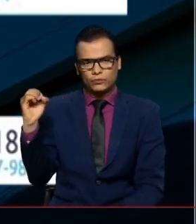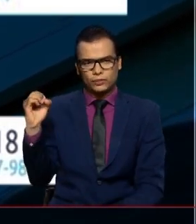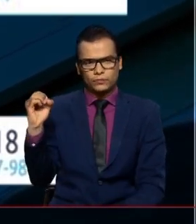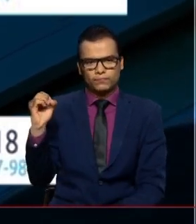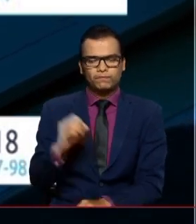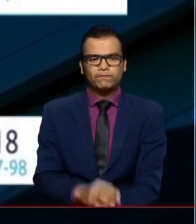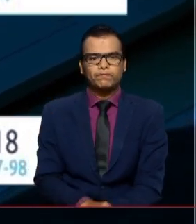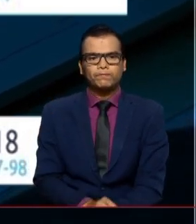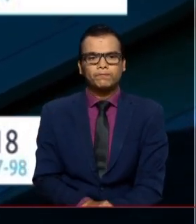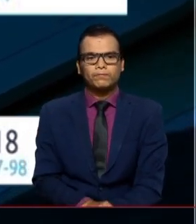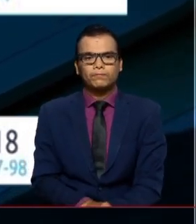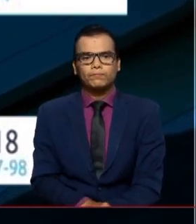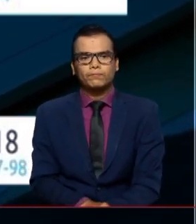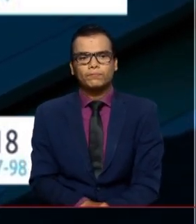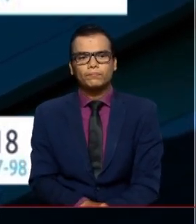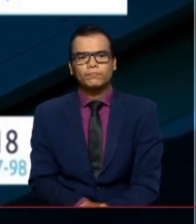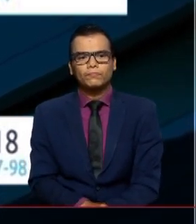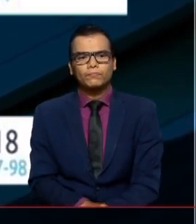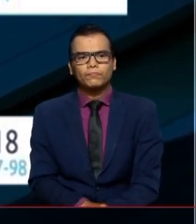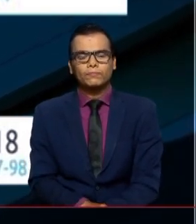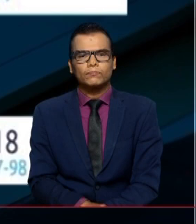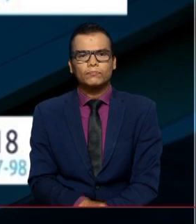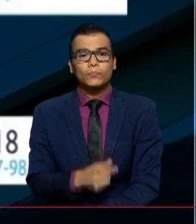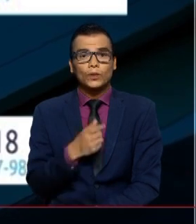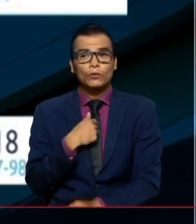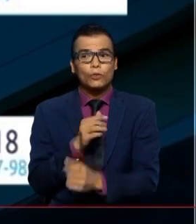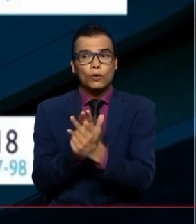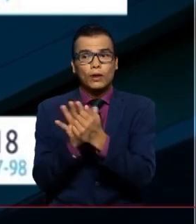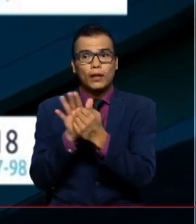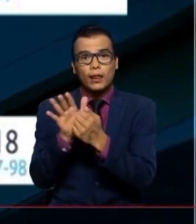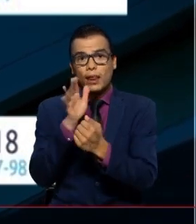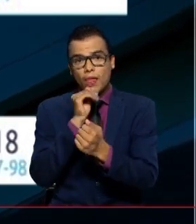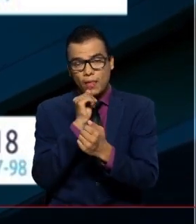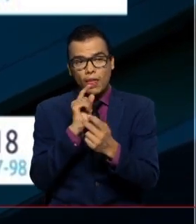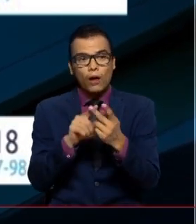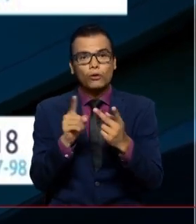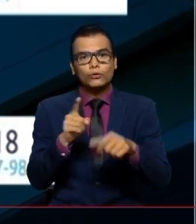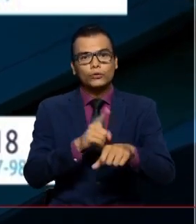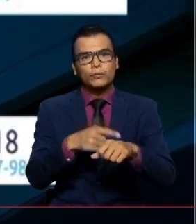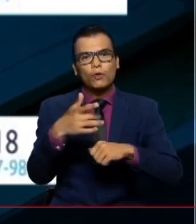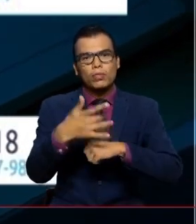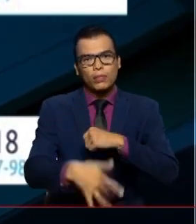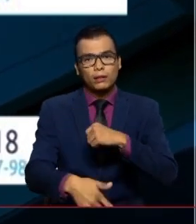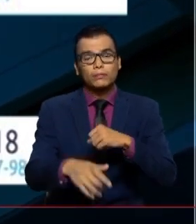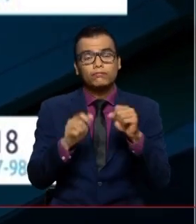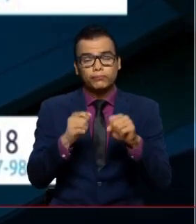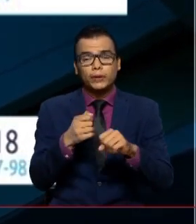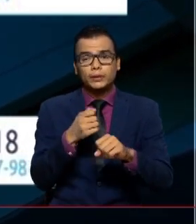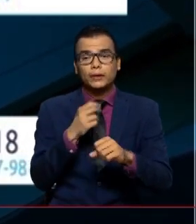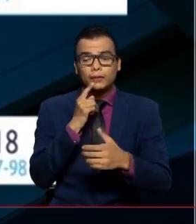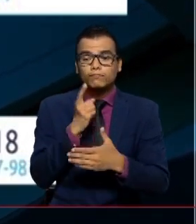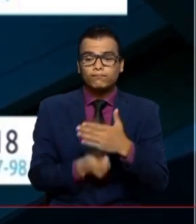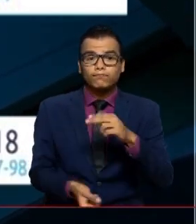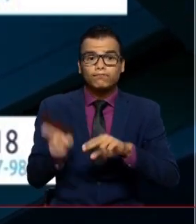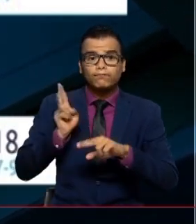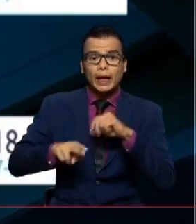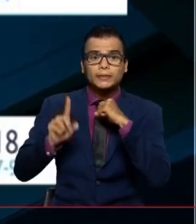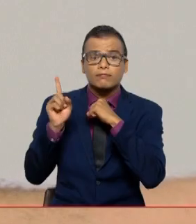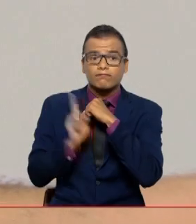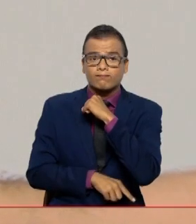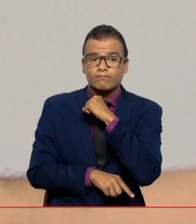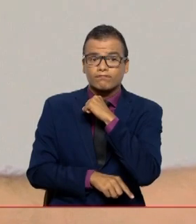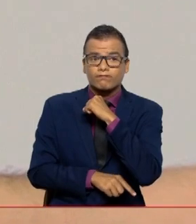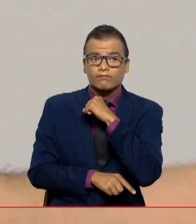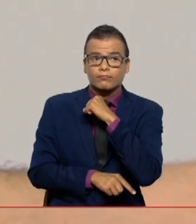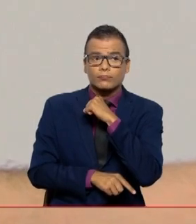00. No realizar el trámite o hacerlo después de estas fechas puede acarrear sanciones. Va a haber